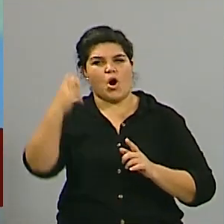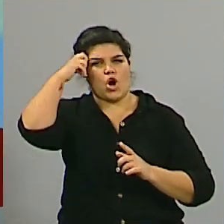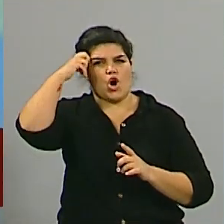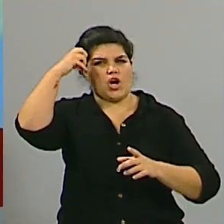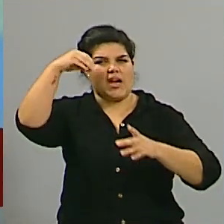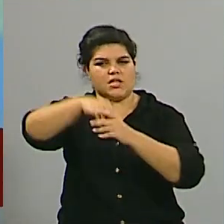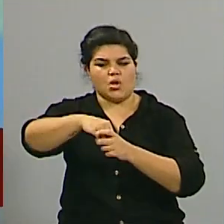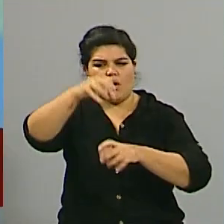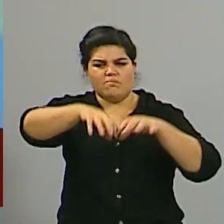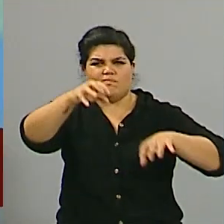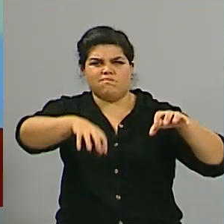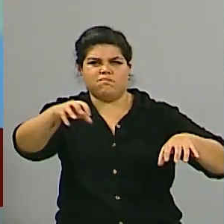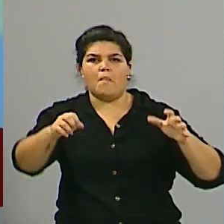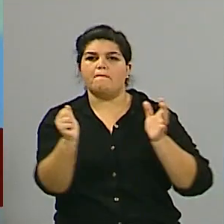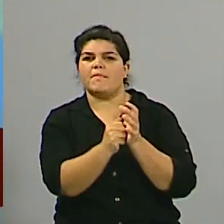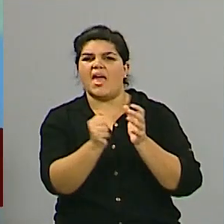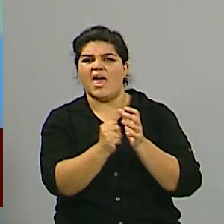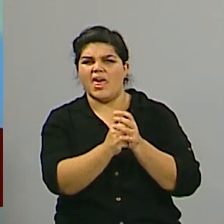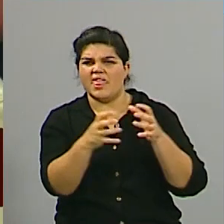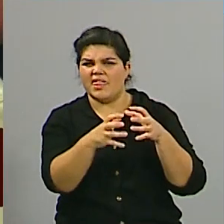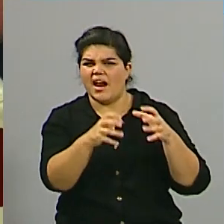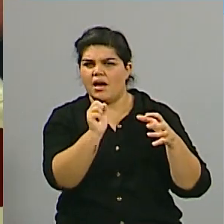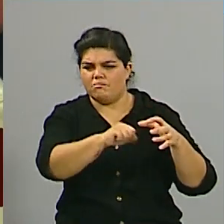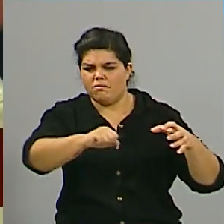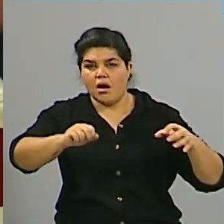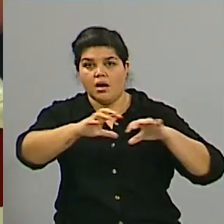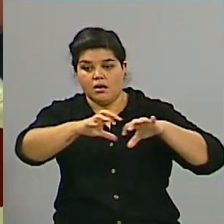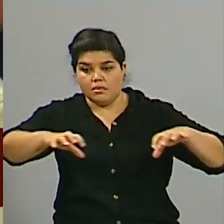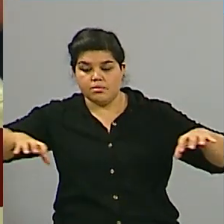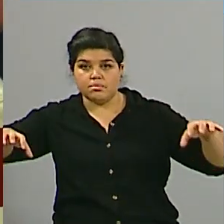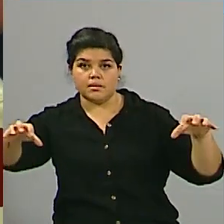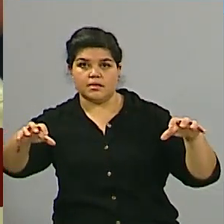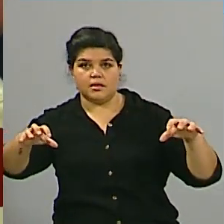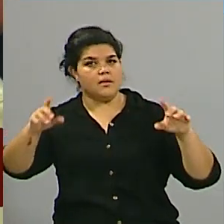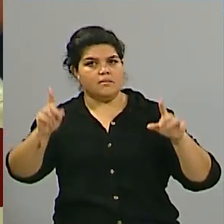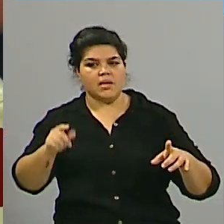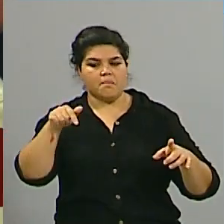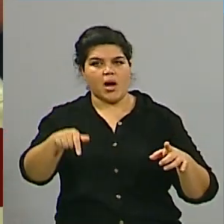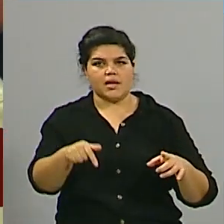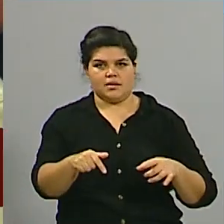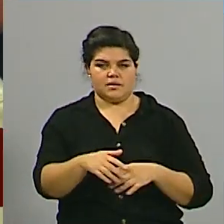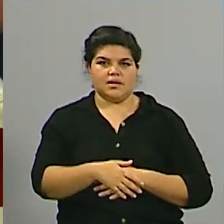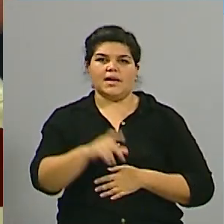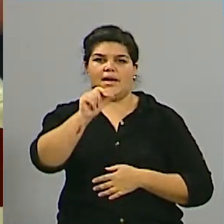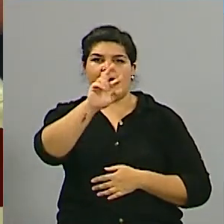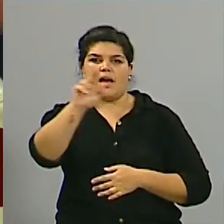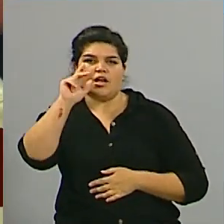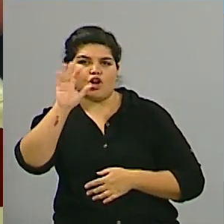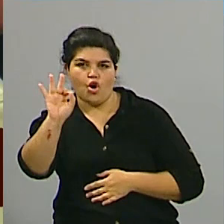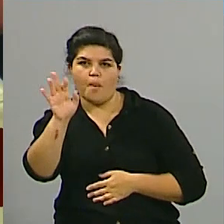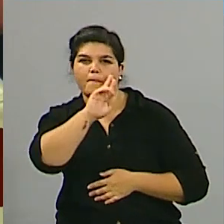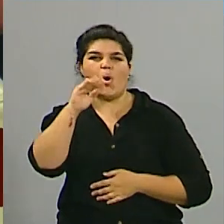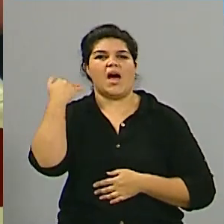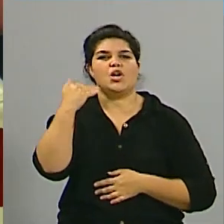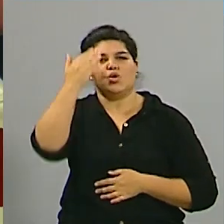Bueno, dirigentes como Elisa Carrió, Alfredo Cornesco decían que iban a estar los aumentos por encima de la inflación, y en solo 2 años los jubilados perdieron casi 20